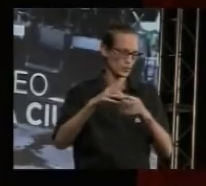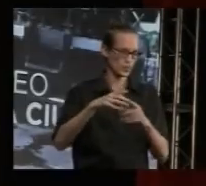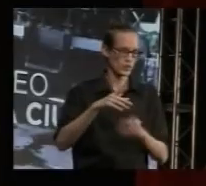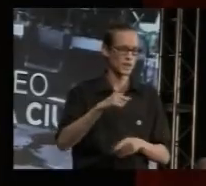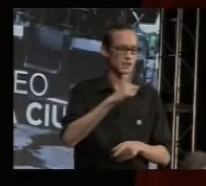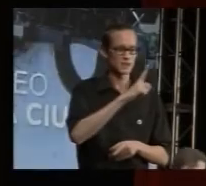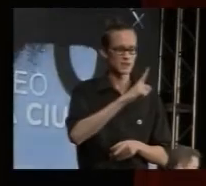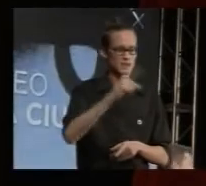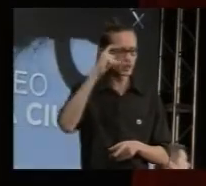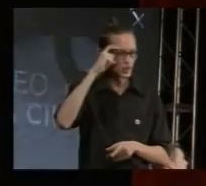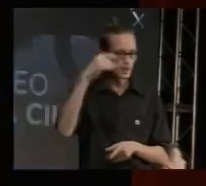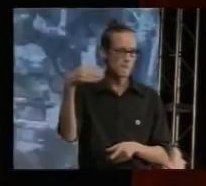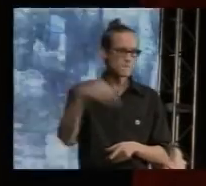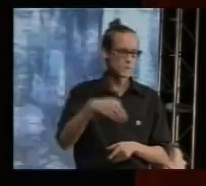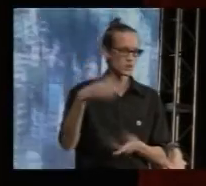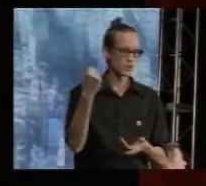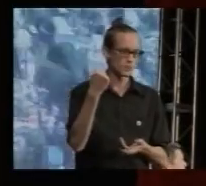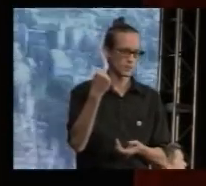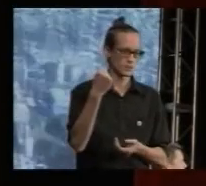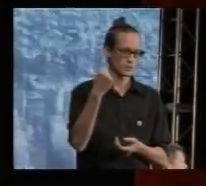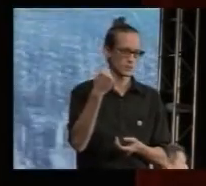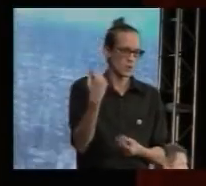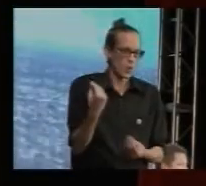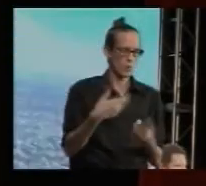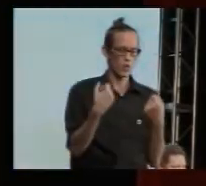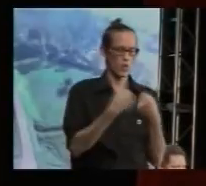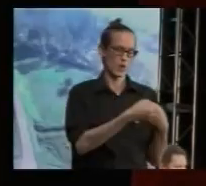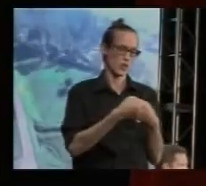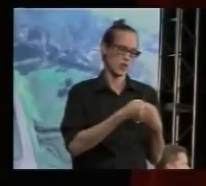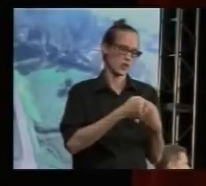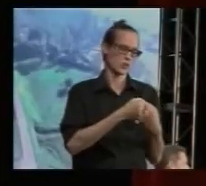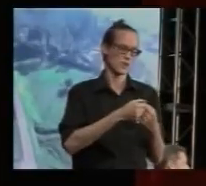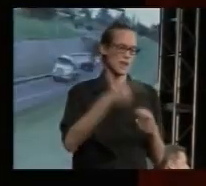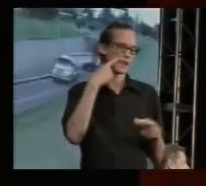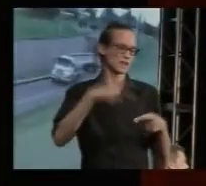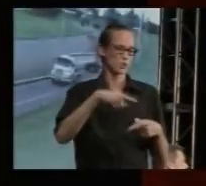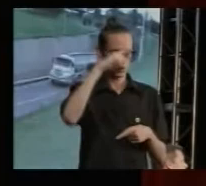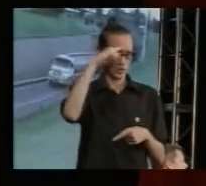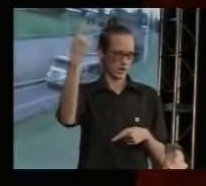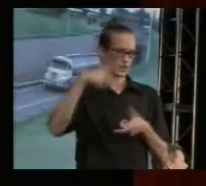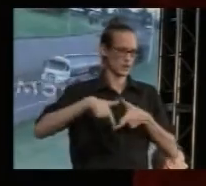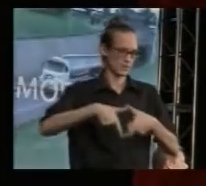de pesos, resulta de un convenio con el Ente Nacional de Obras Sanitarias, y